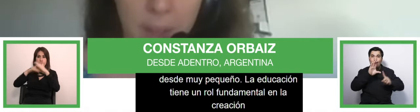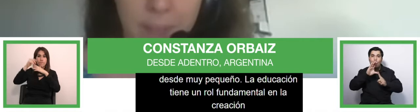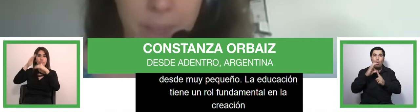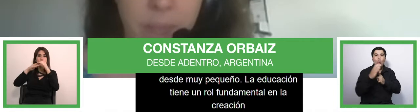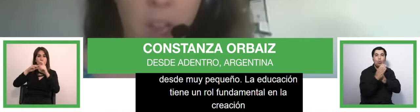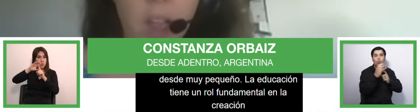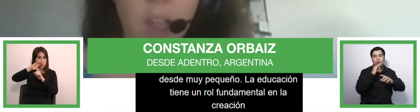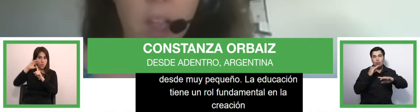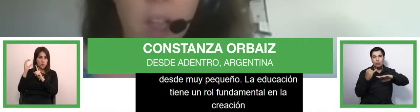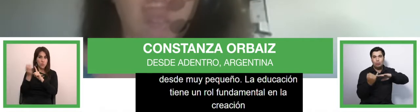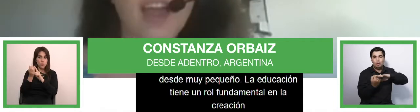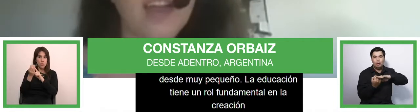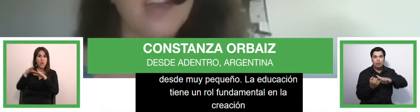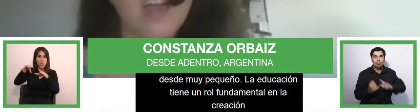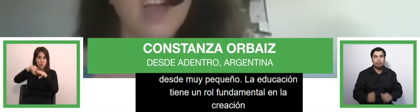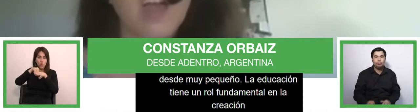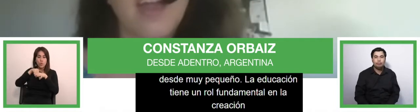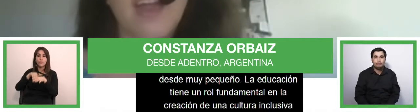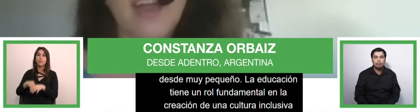inclusiva.